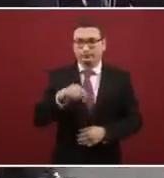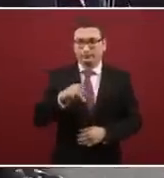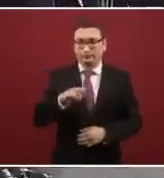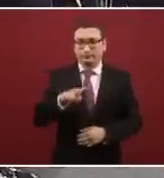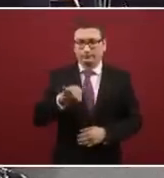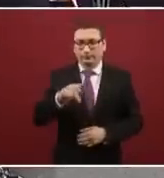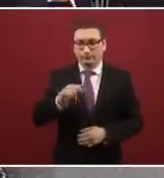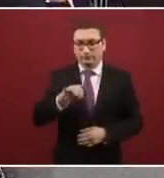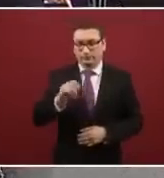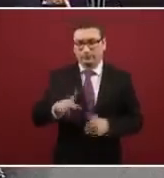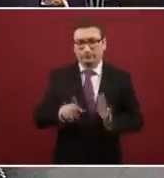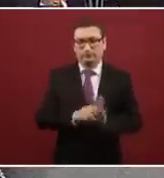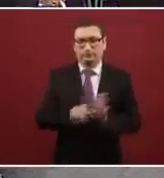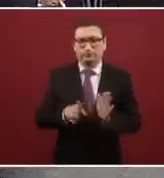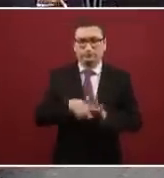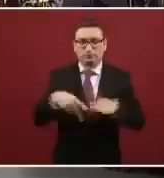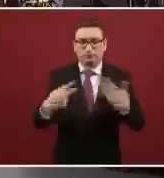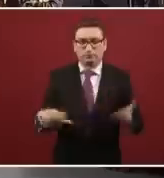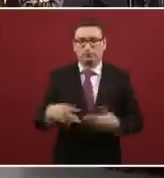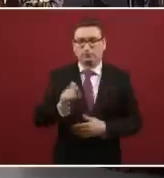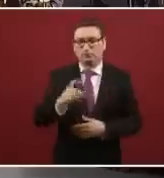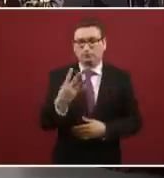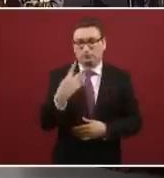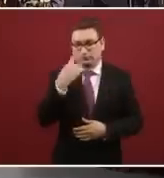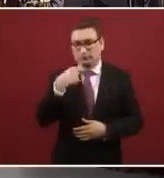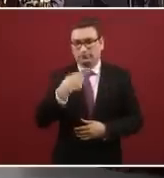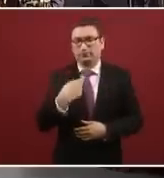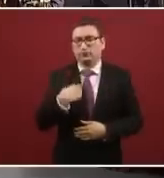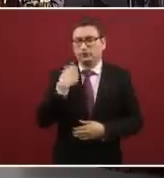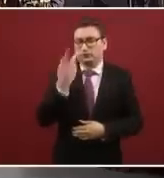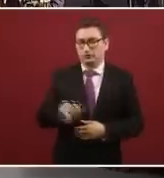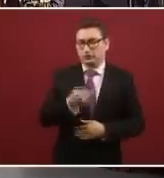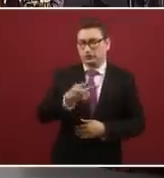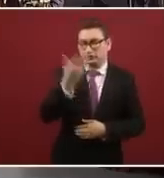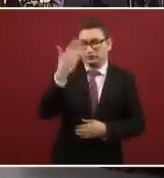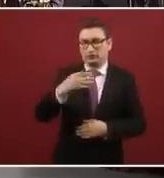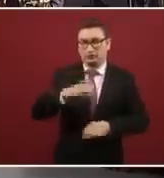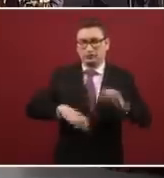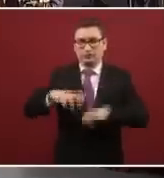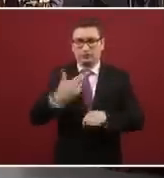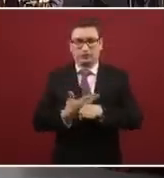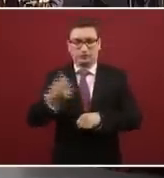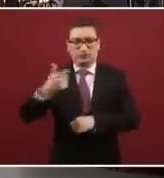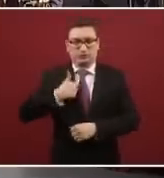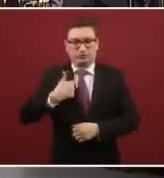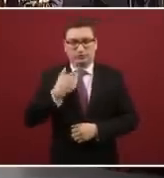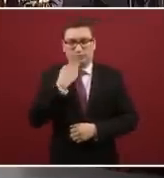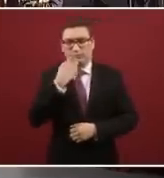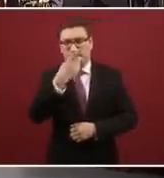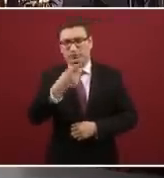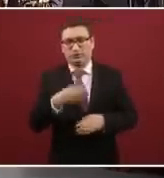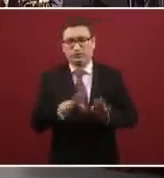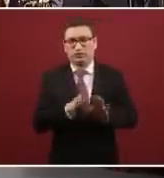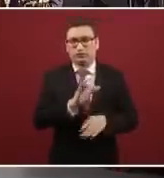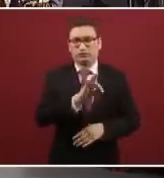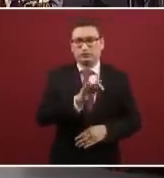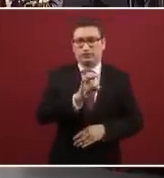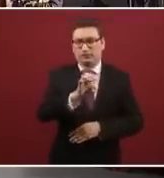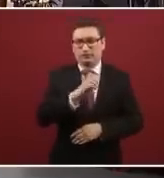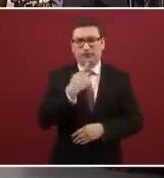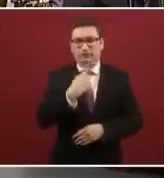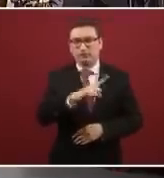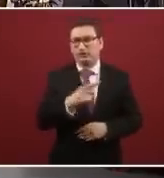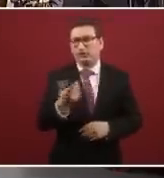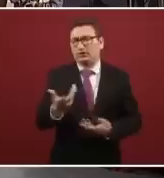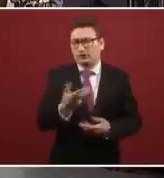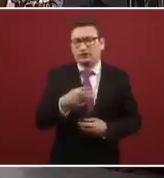periódico 24 Horas. Preguntarle sobre esta queja que hizo el embajador de Canadá respecto de la Comisión Federal de Electricidad. No